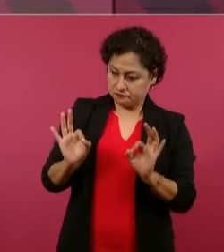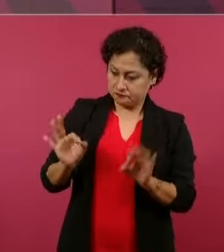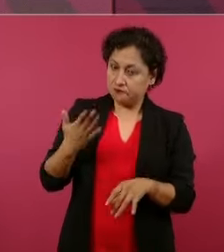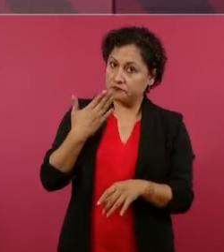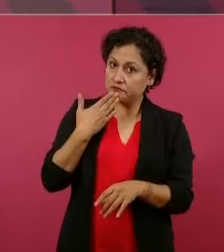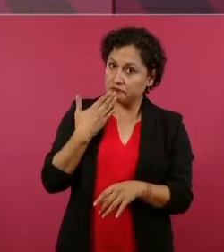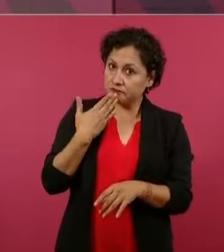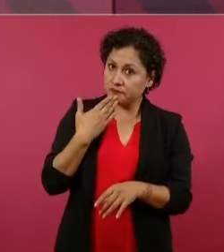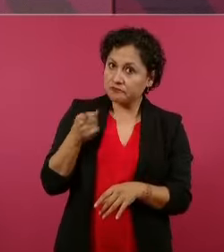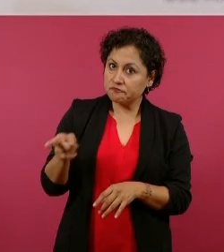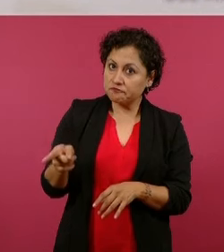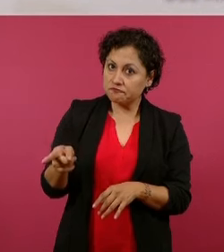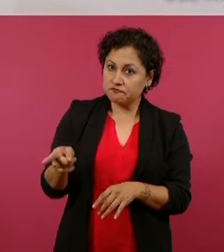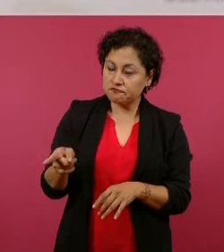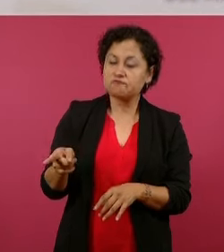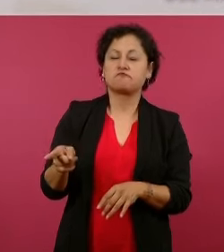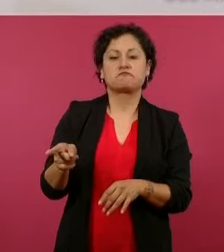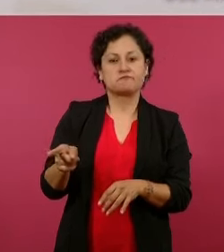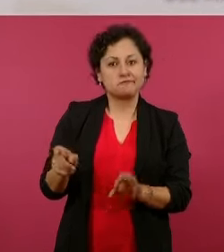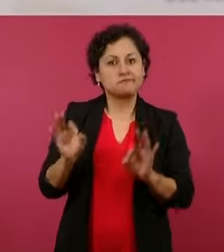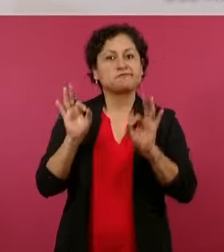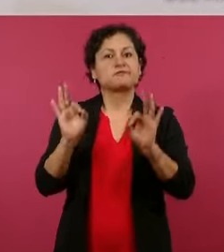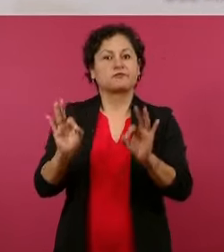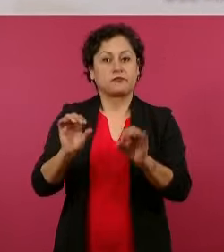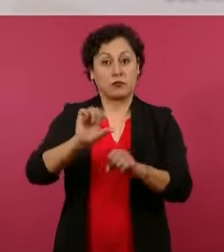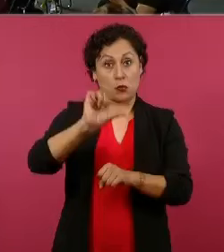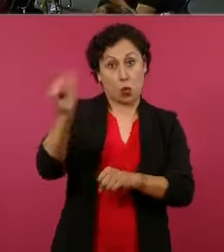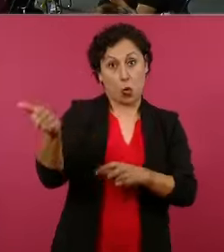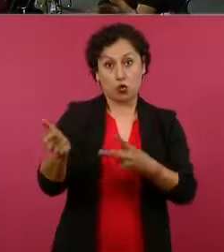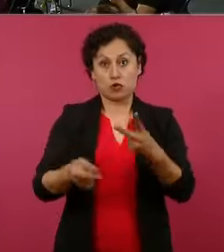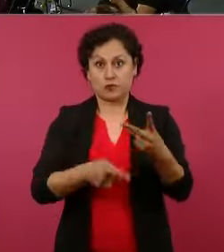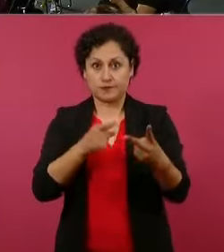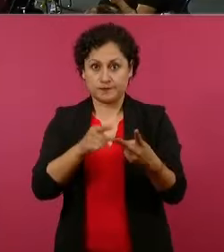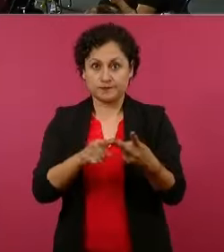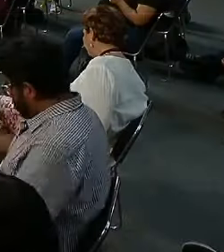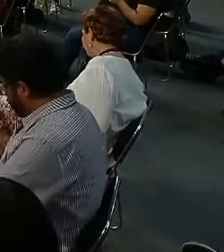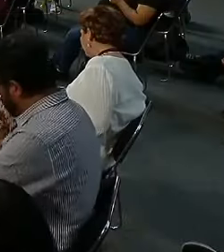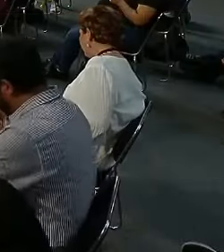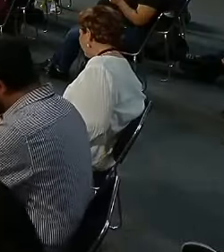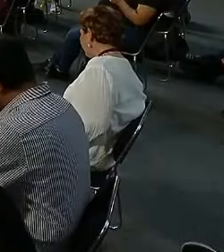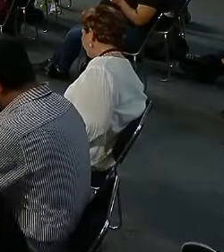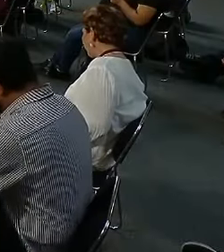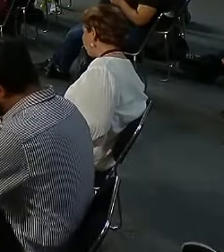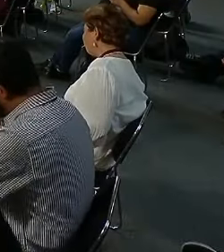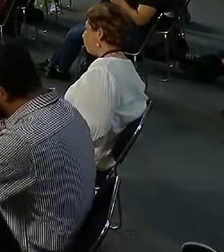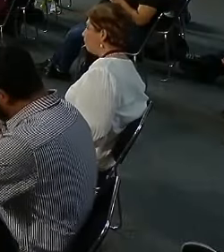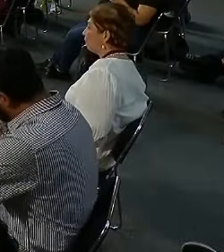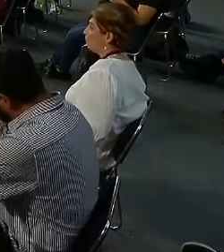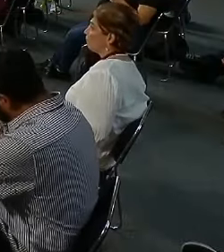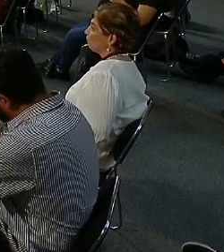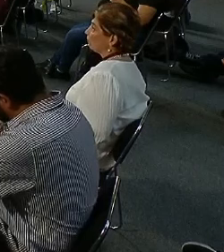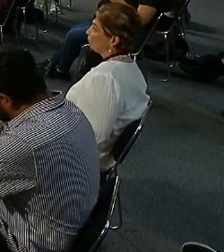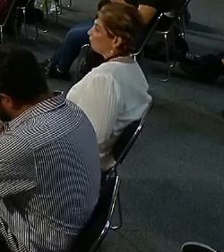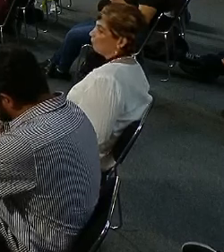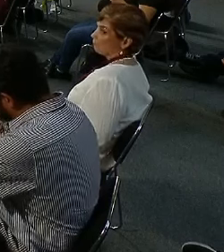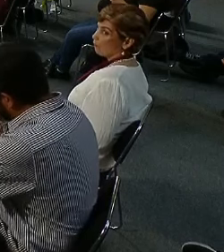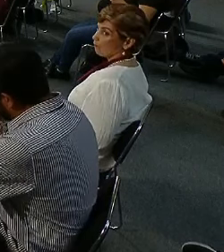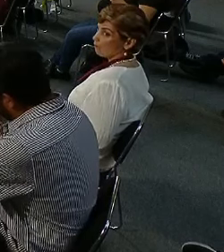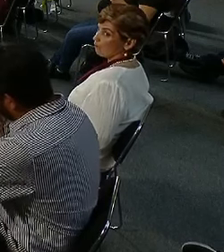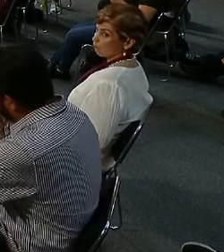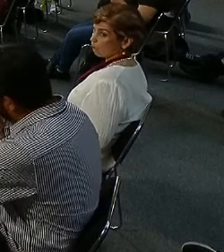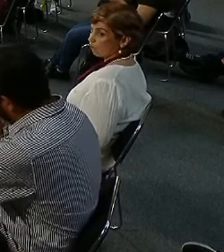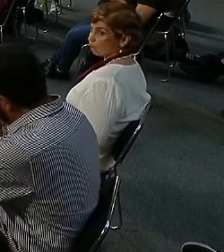funcionó muy bien otra cosa que nos ha funcionado muy bien es la escuela es